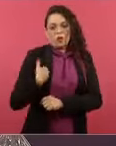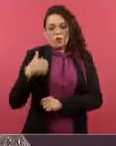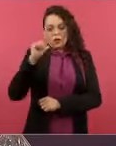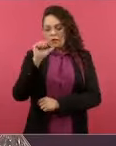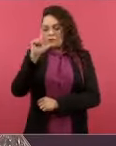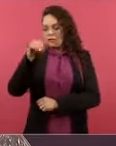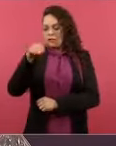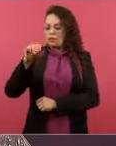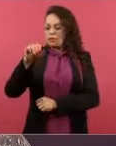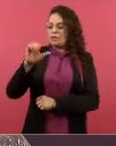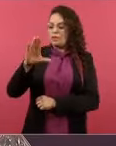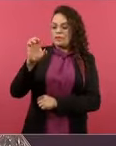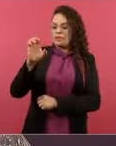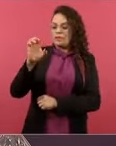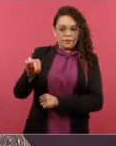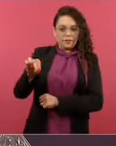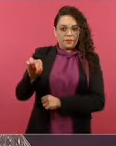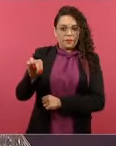están